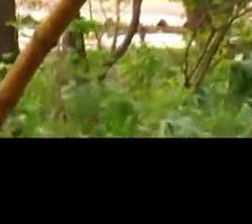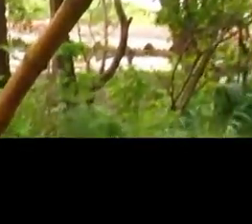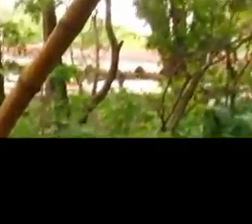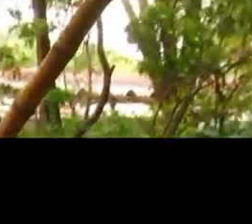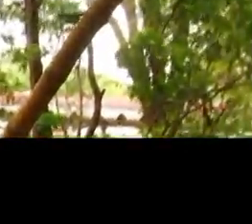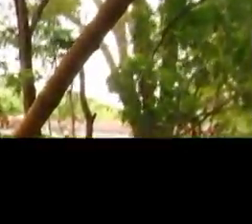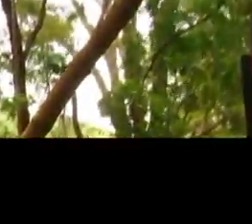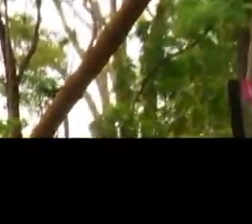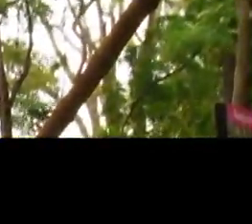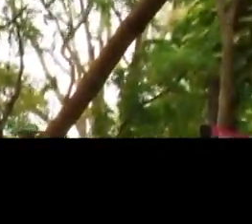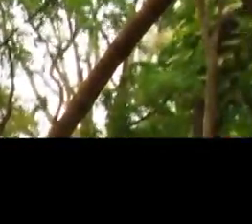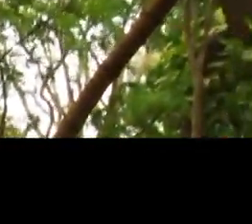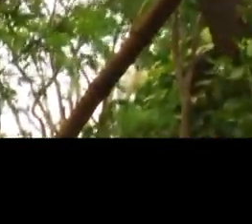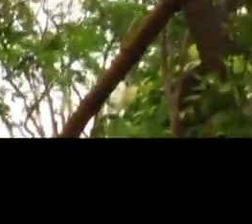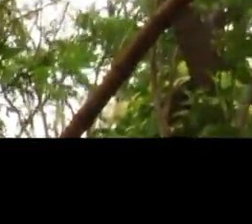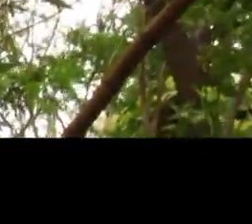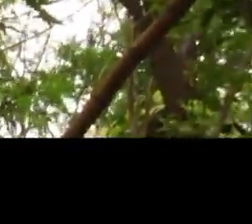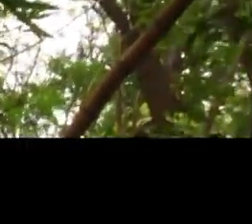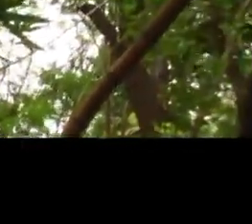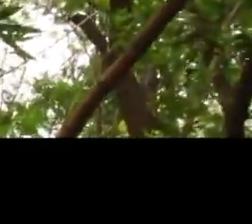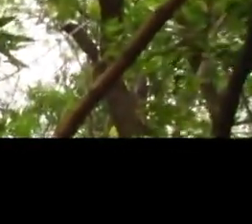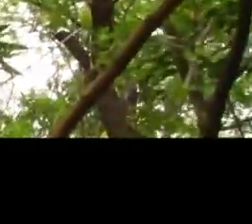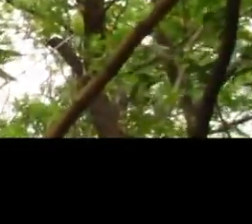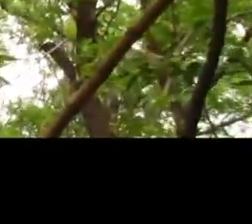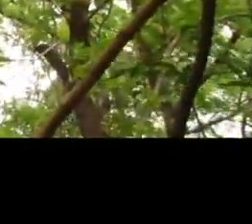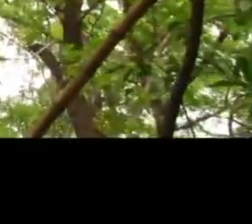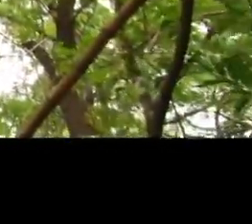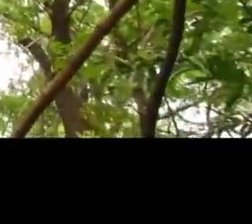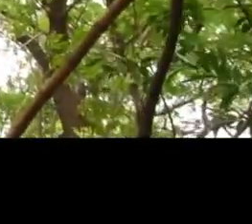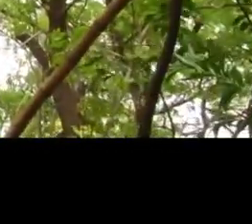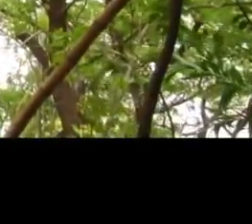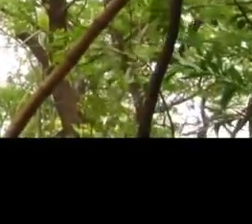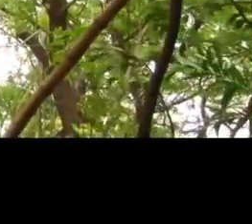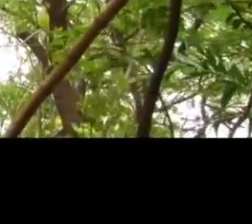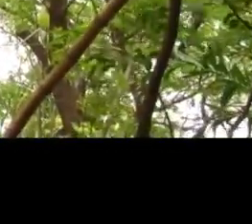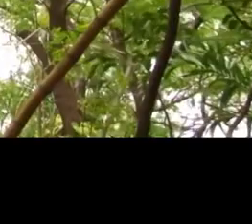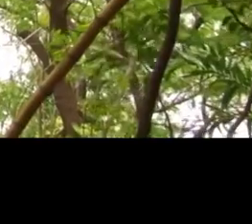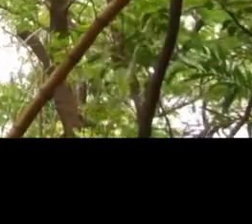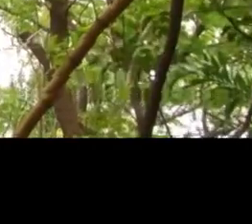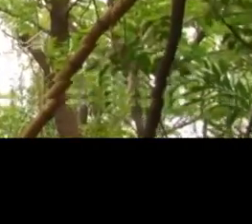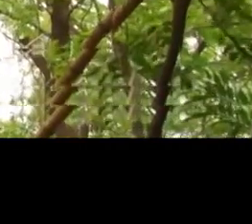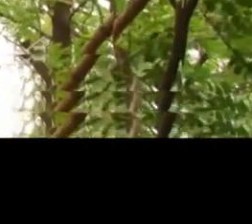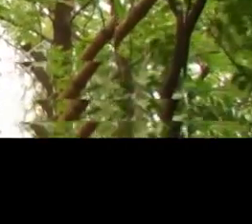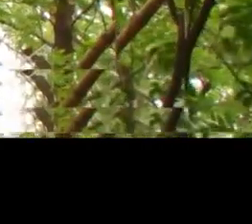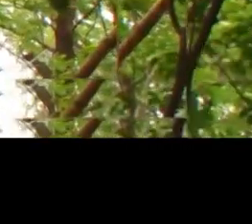Fue creado en 1991 por el científico Juan Bautista Salas.